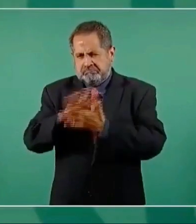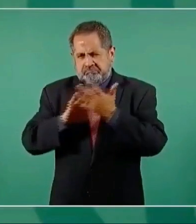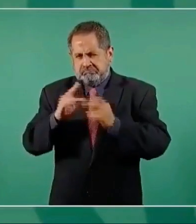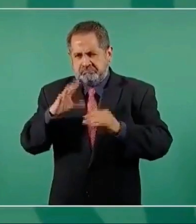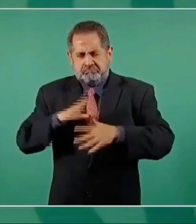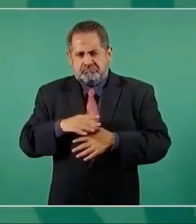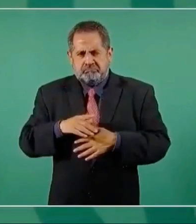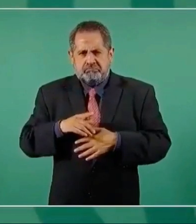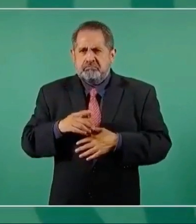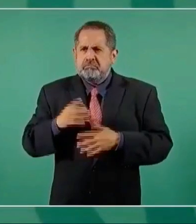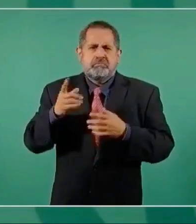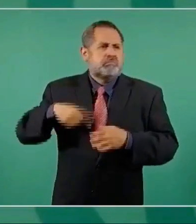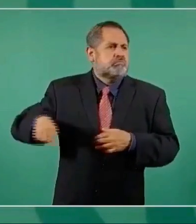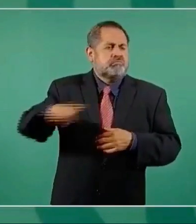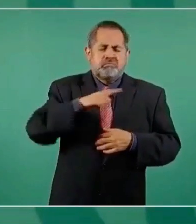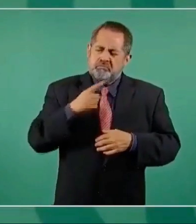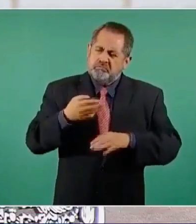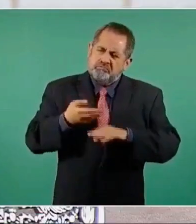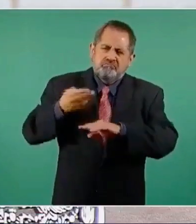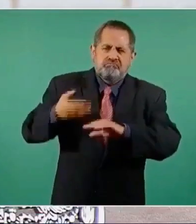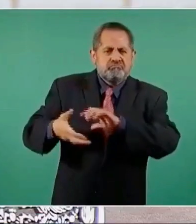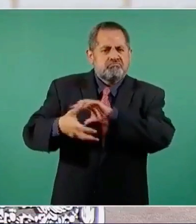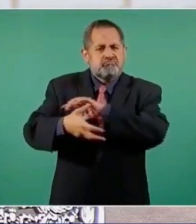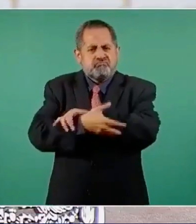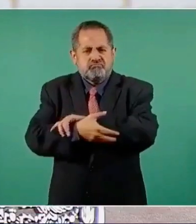que hay mucha fraternidad.